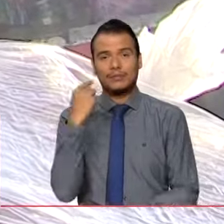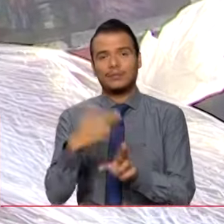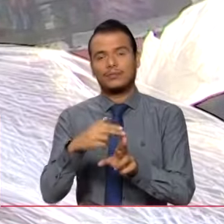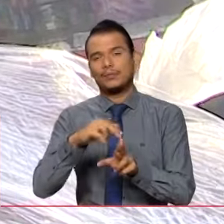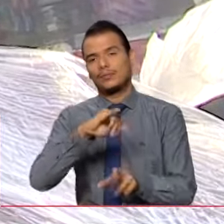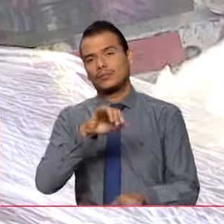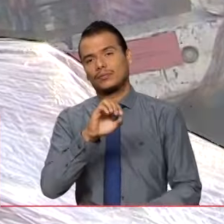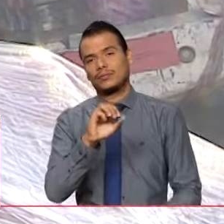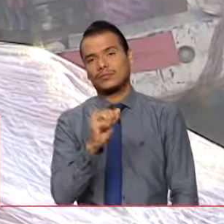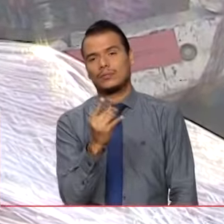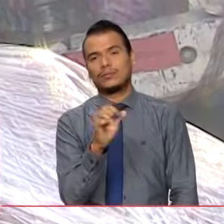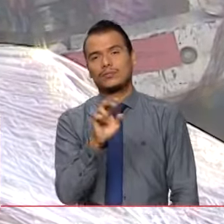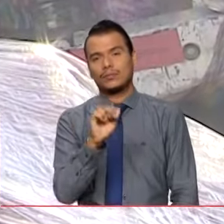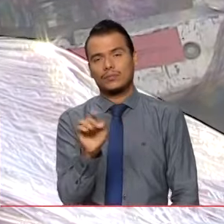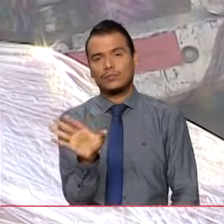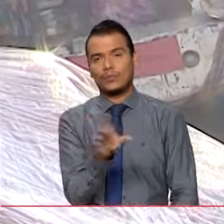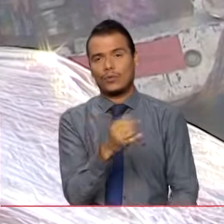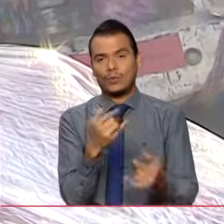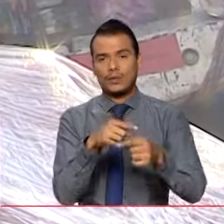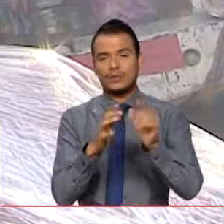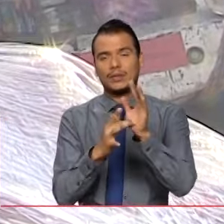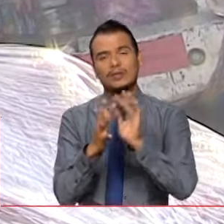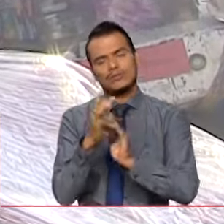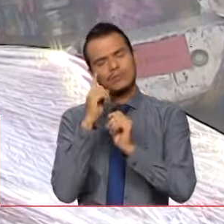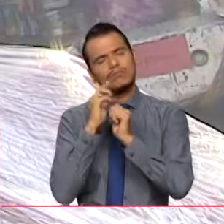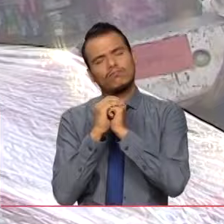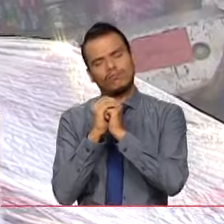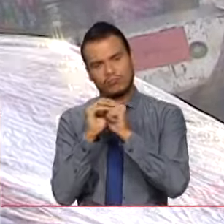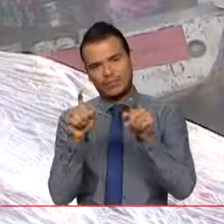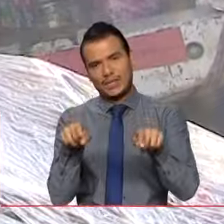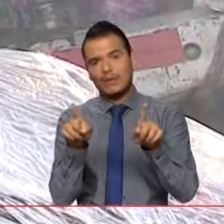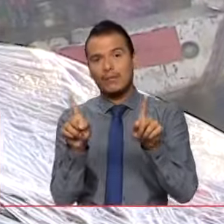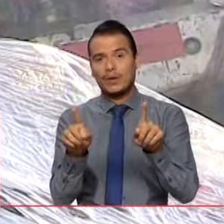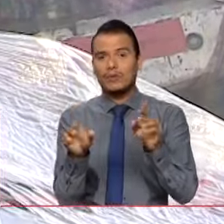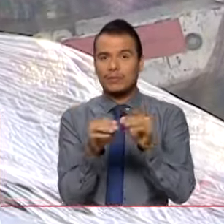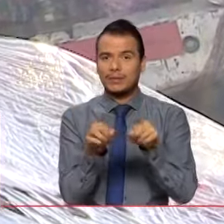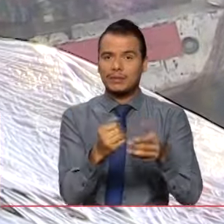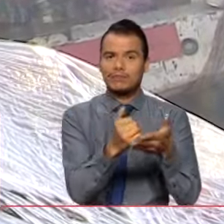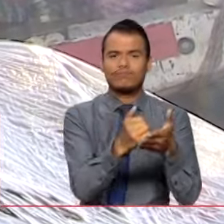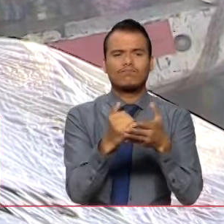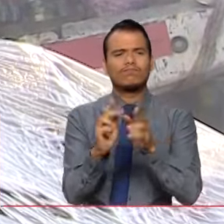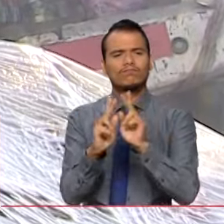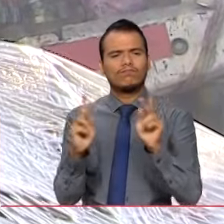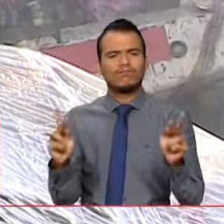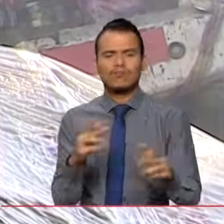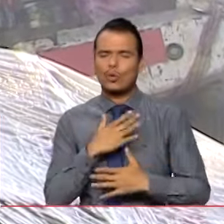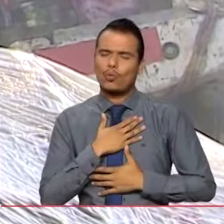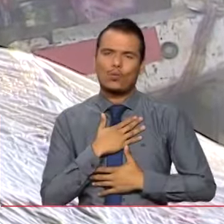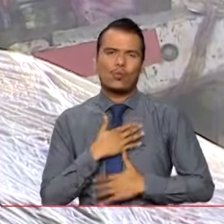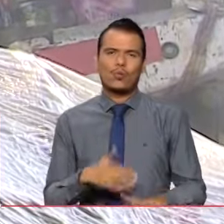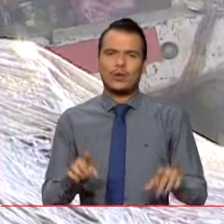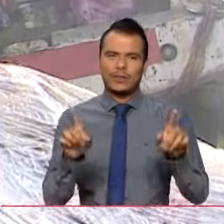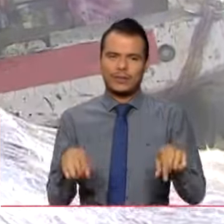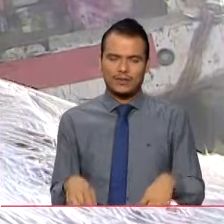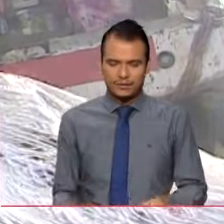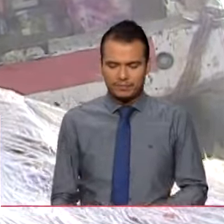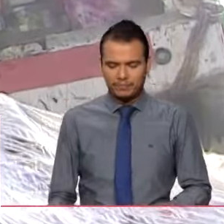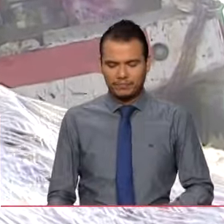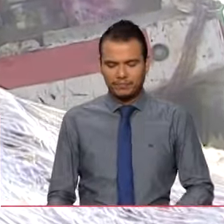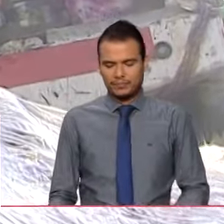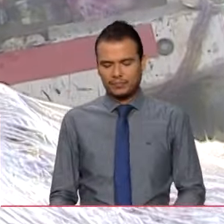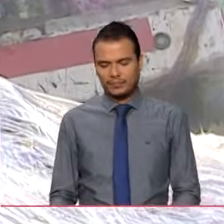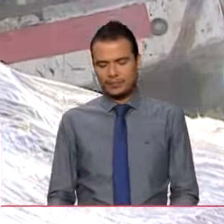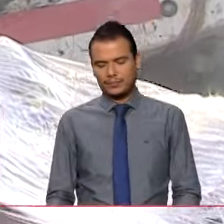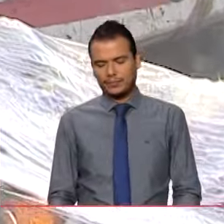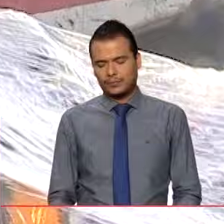a la oración, pero también a aprovechar la Semana Mayor para adelantar obras sin mirar a quién. Me hace sentir muy orgullosos porque